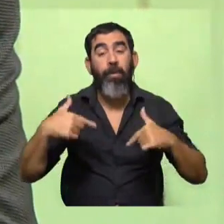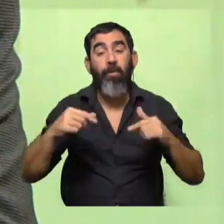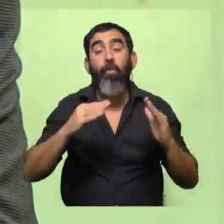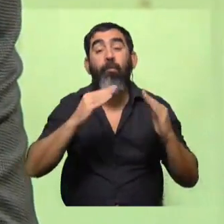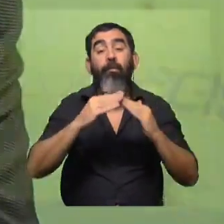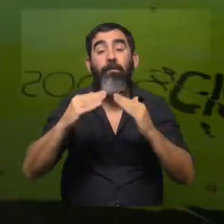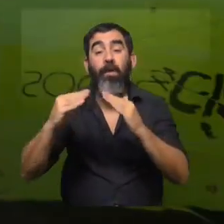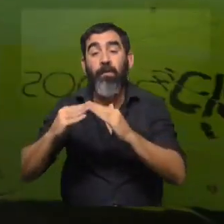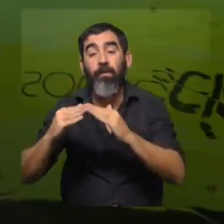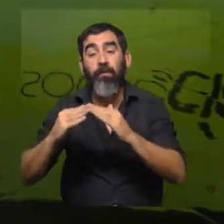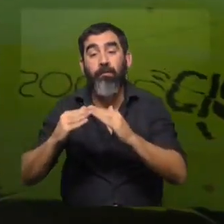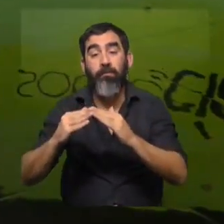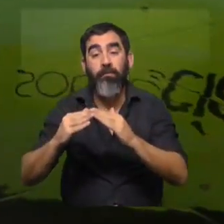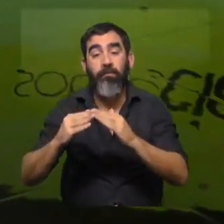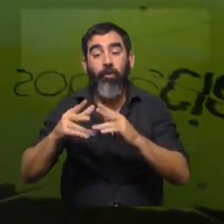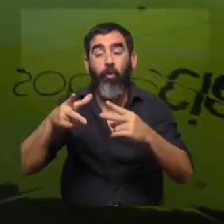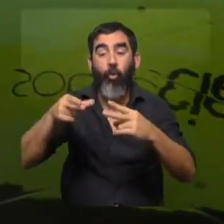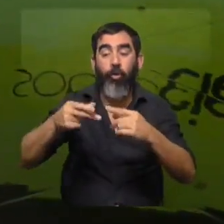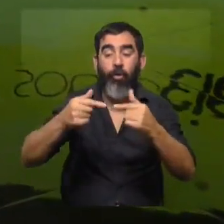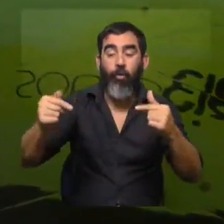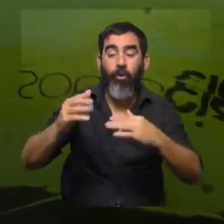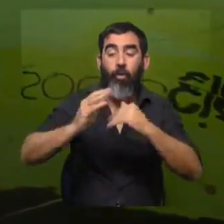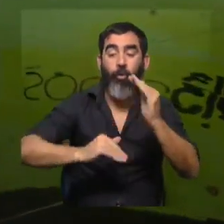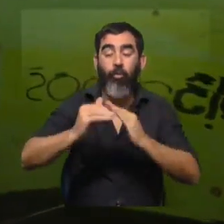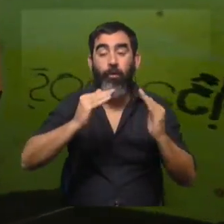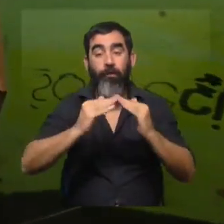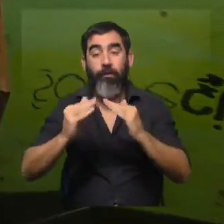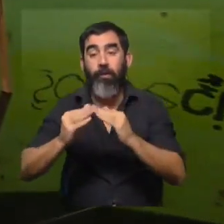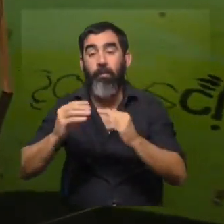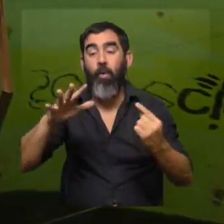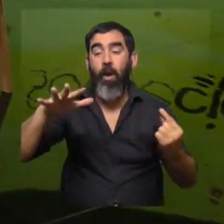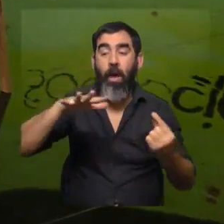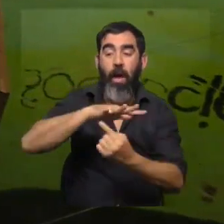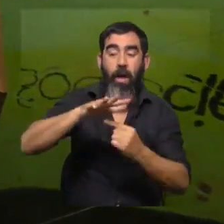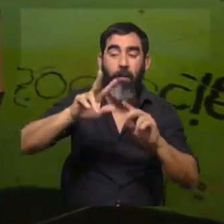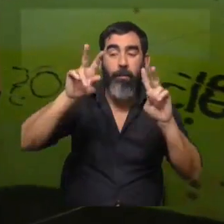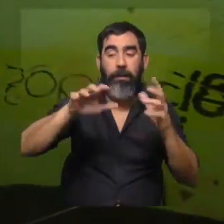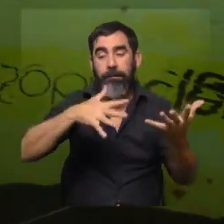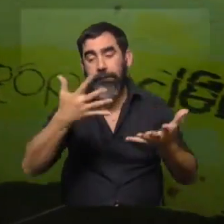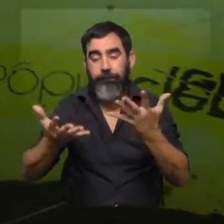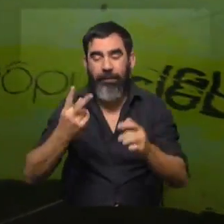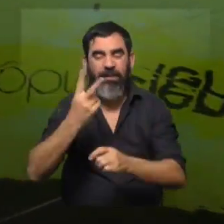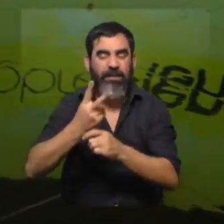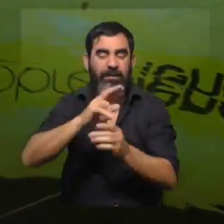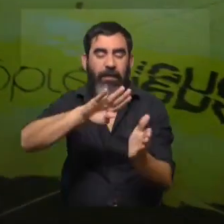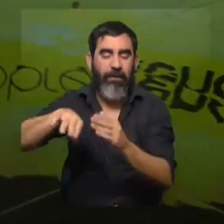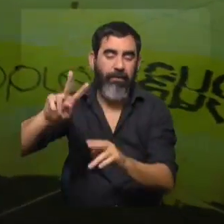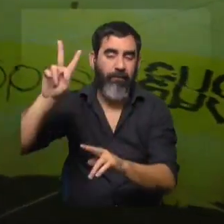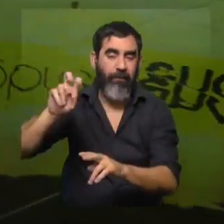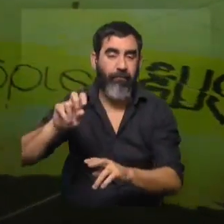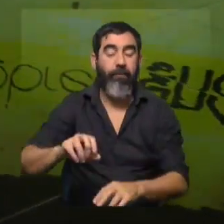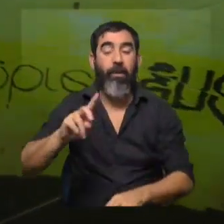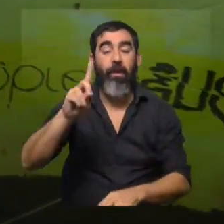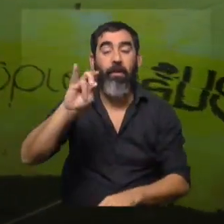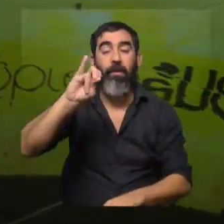Vivienda, que cortaban cintas y construían vivienda, y el tema ambiental era un poquito un tema secundario. Exacto, sí, la Dinama,